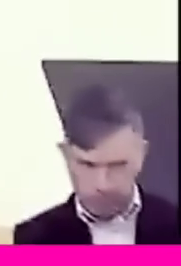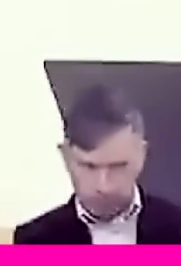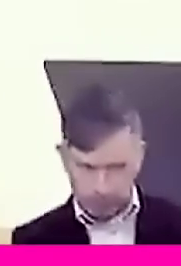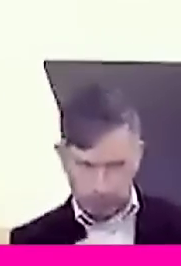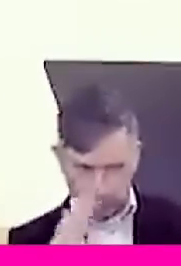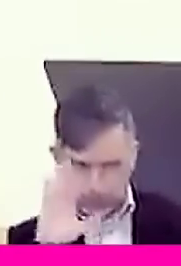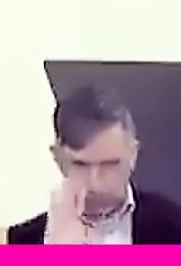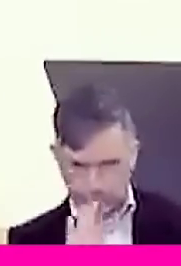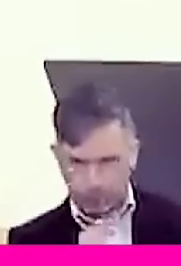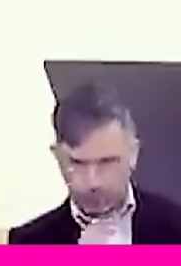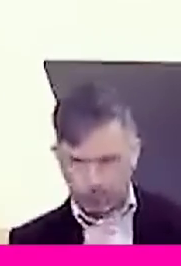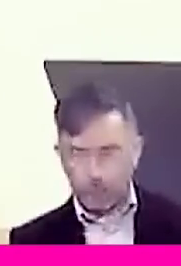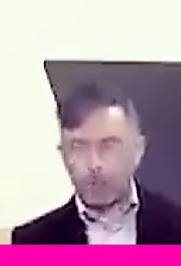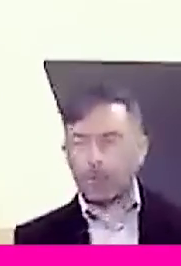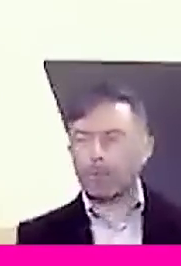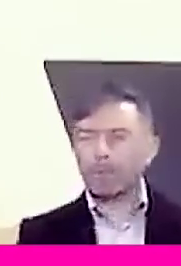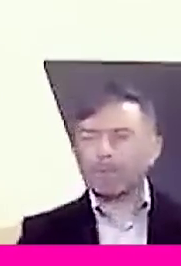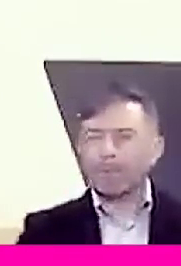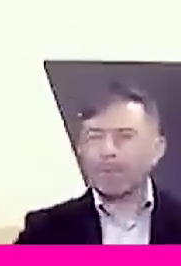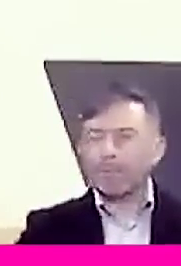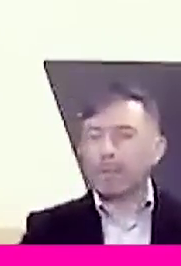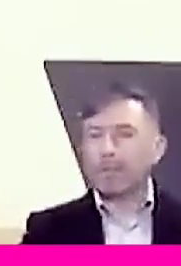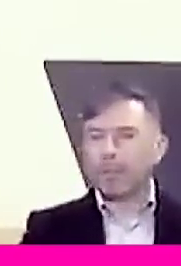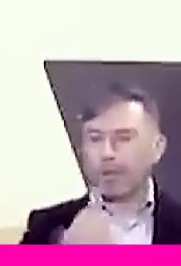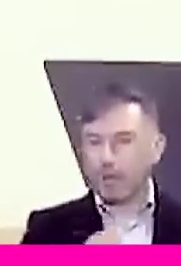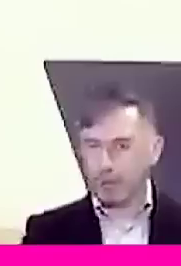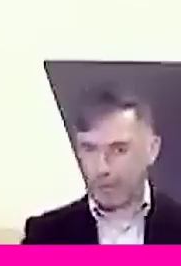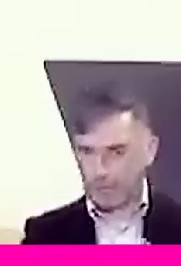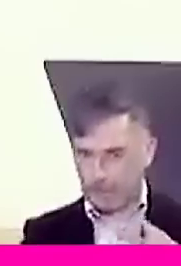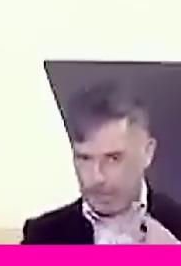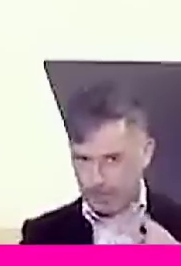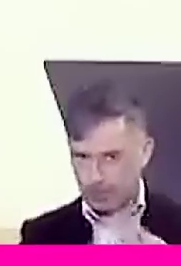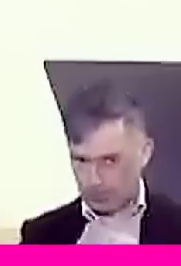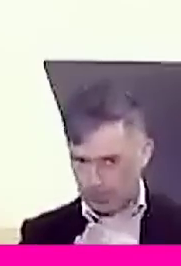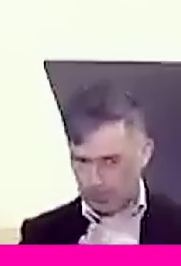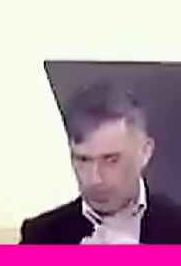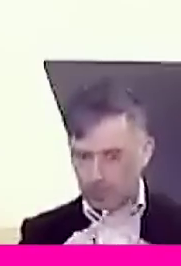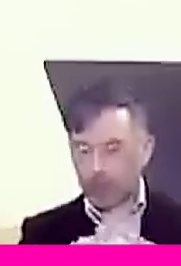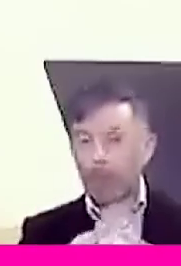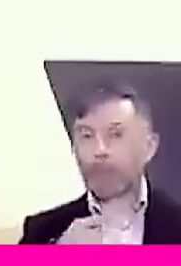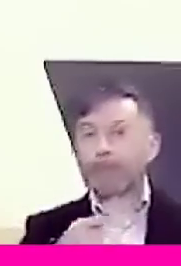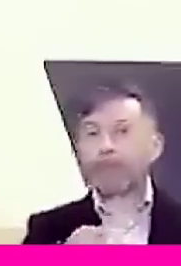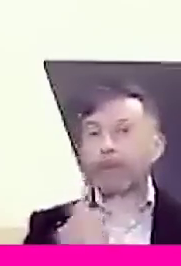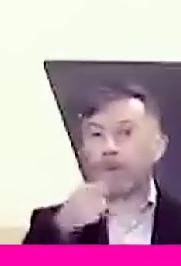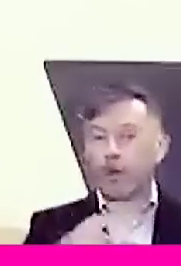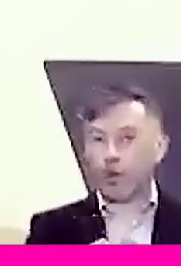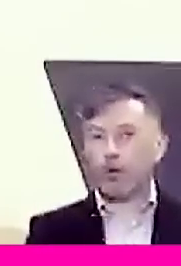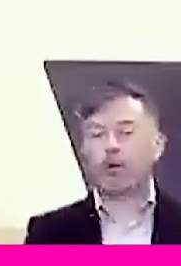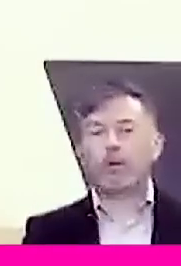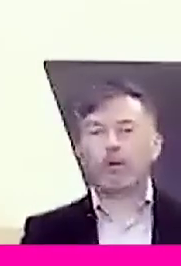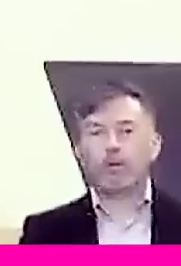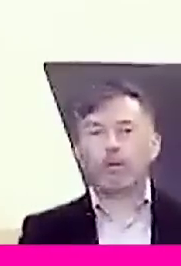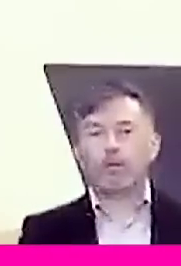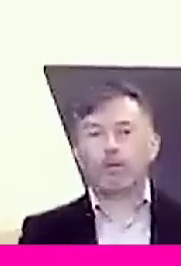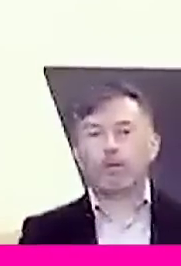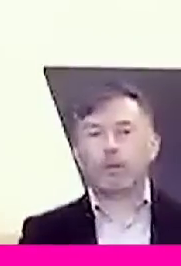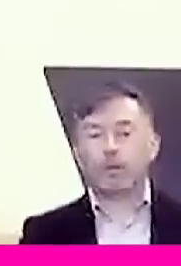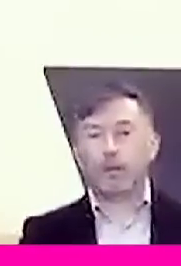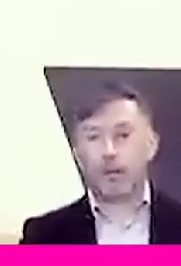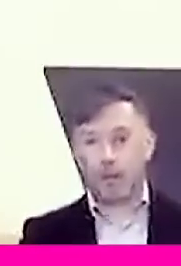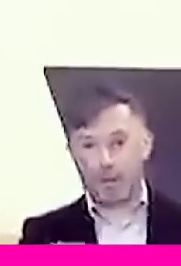comienzo con tres consideraciones primero condeno la invisibilización que aquí